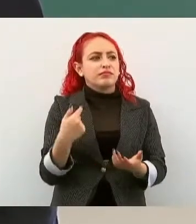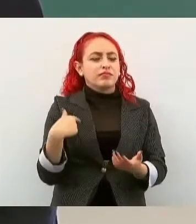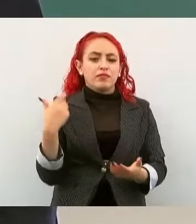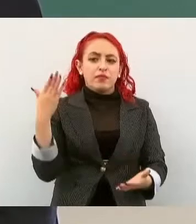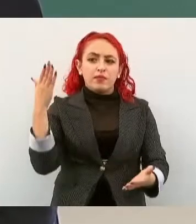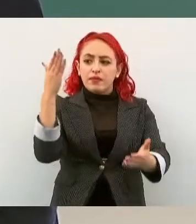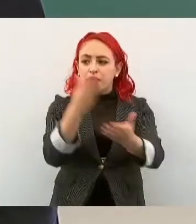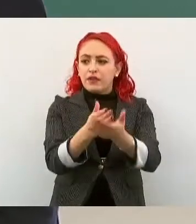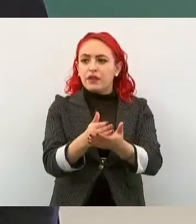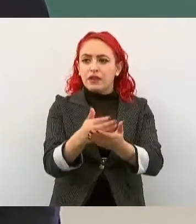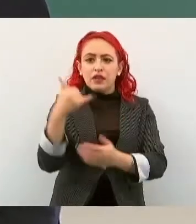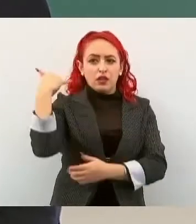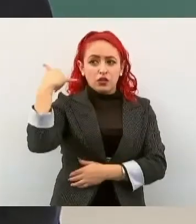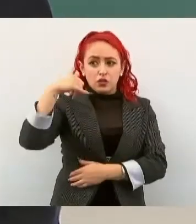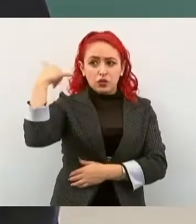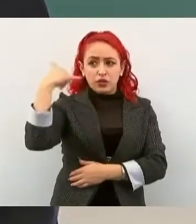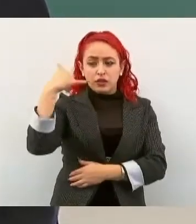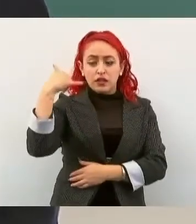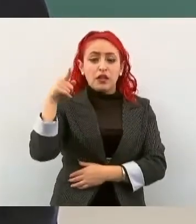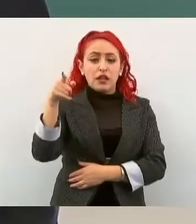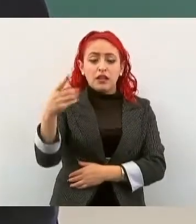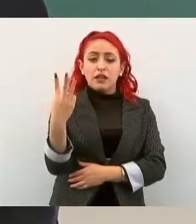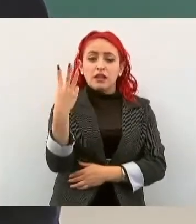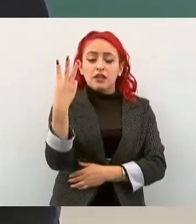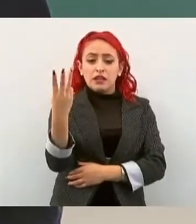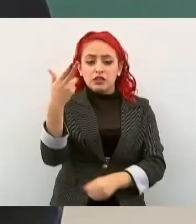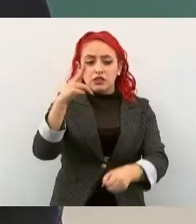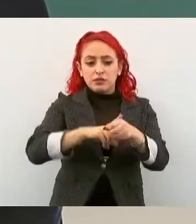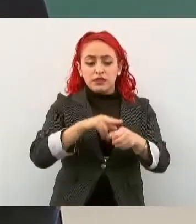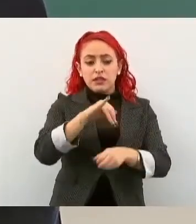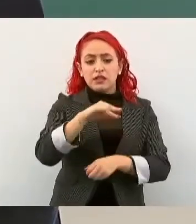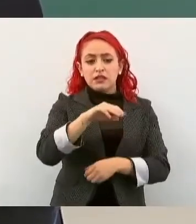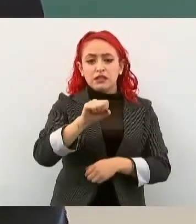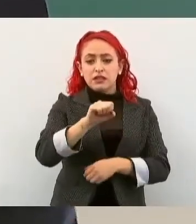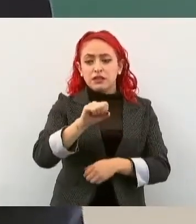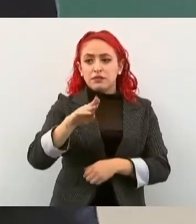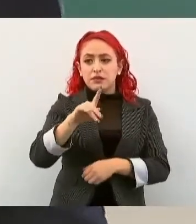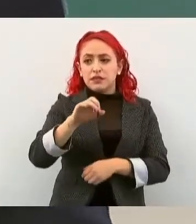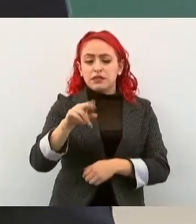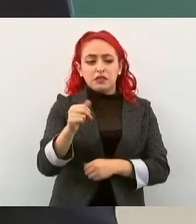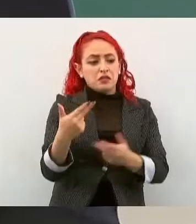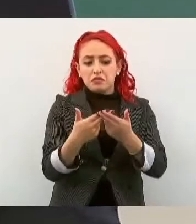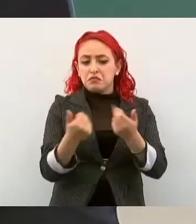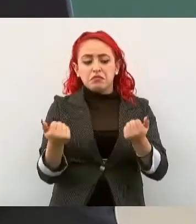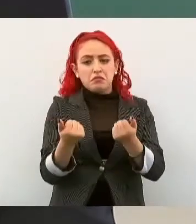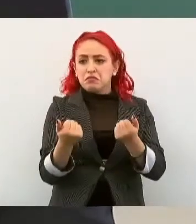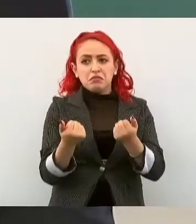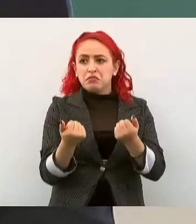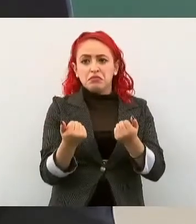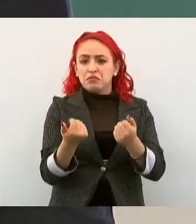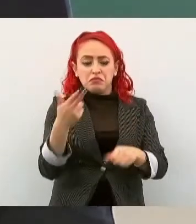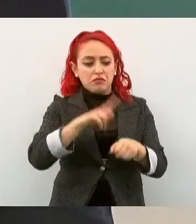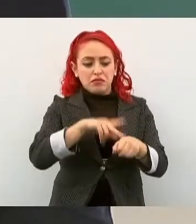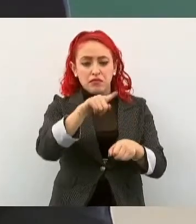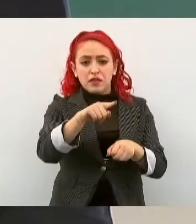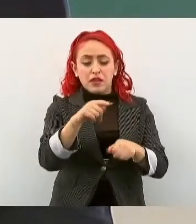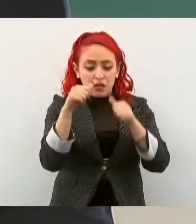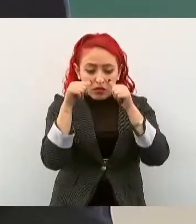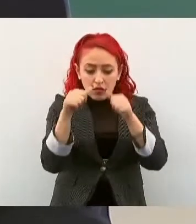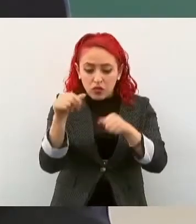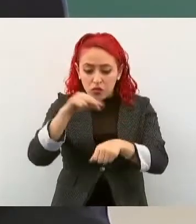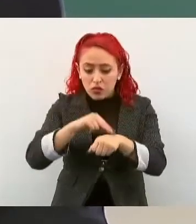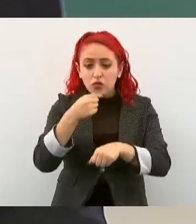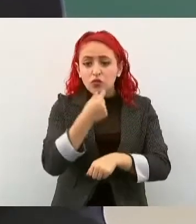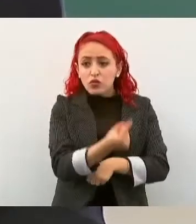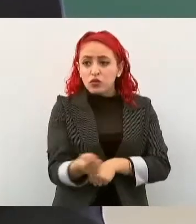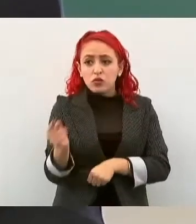a Yucatán, hay 3 hospitales del IMSS Bienestar y en ninguno de los 3 había pediatras.